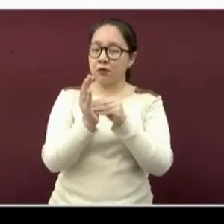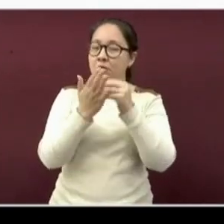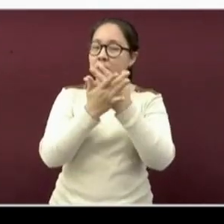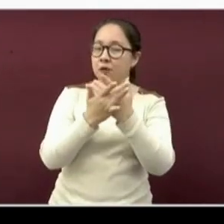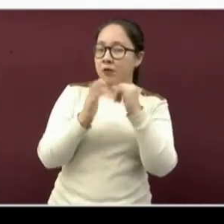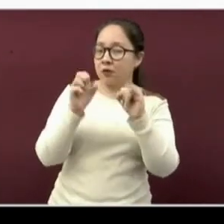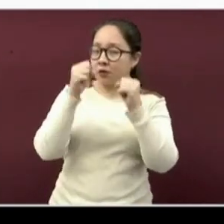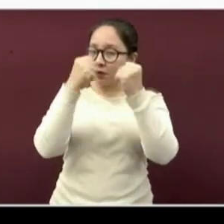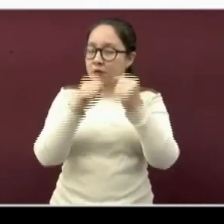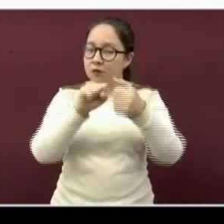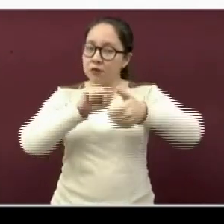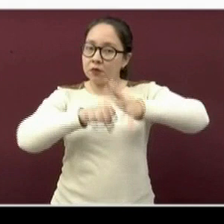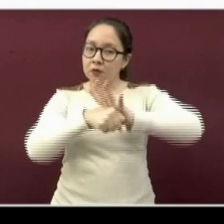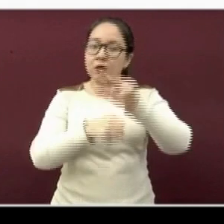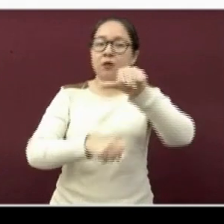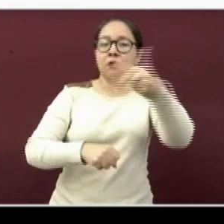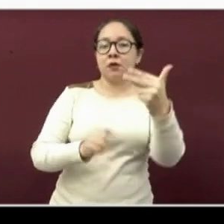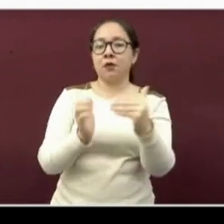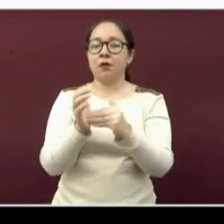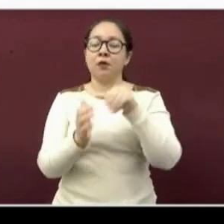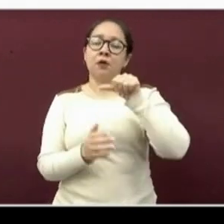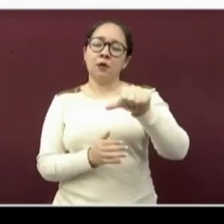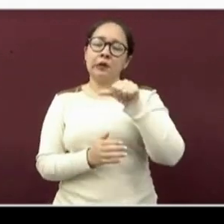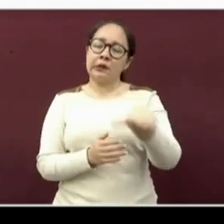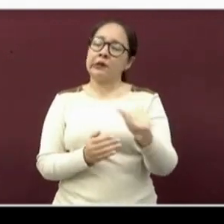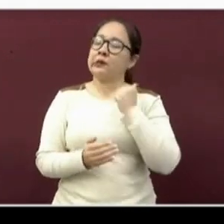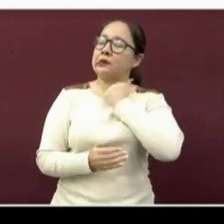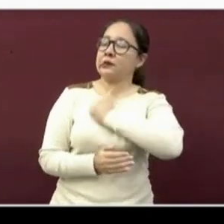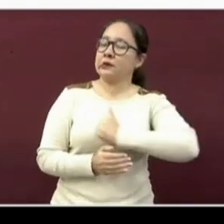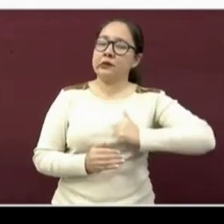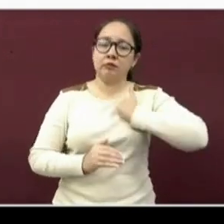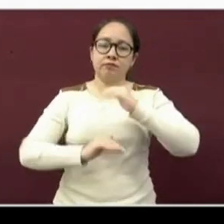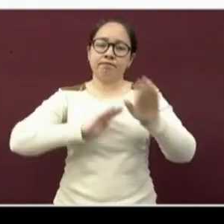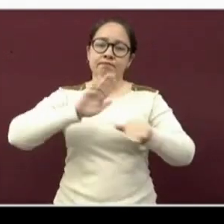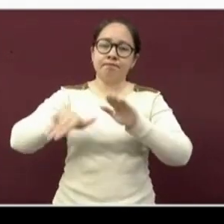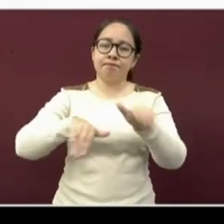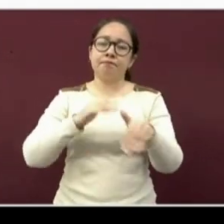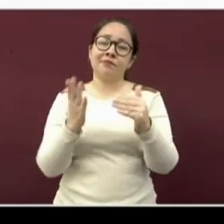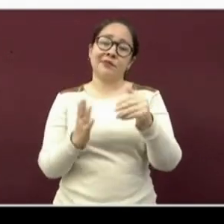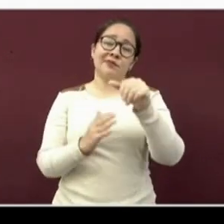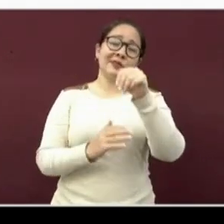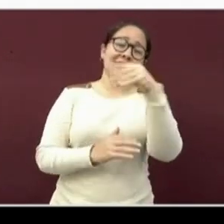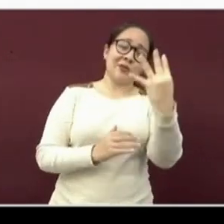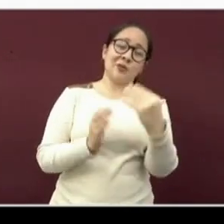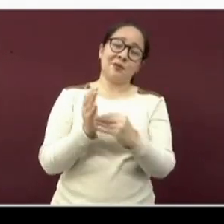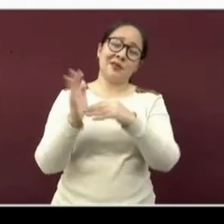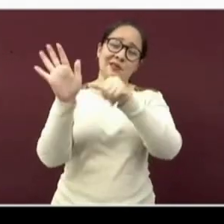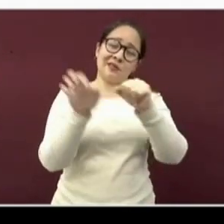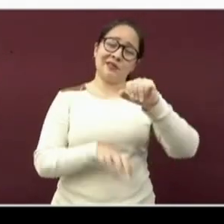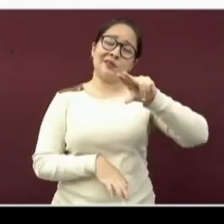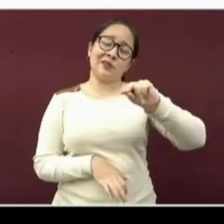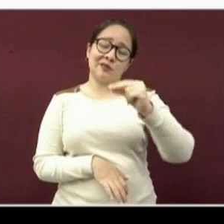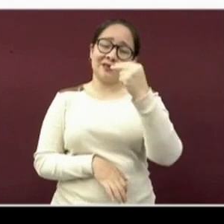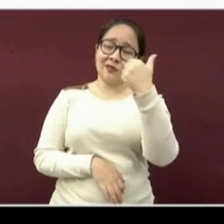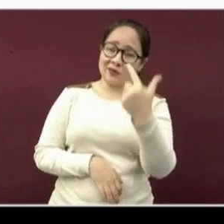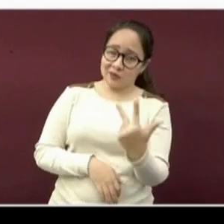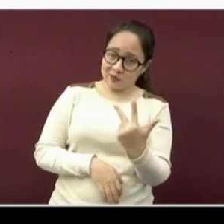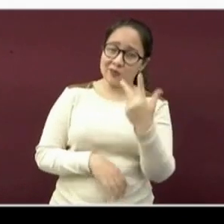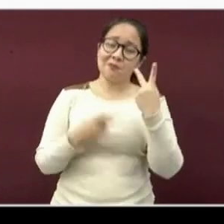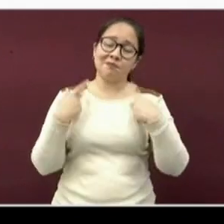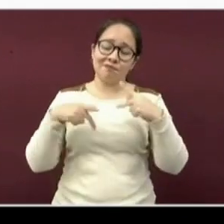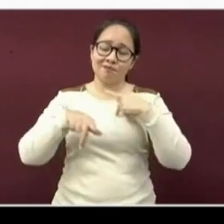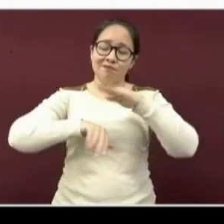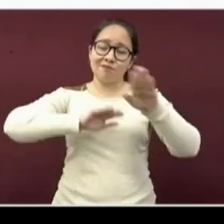como sospechosos 13,016. Y desafortunadamente, 14,688 enfermos han fallecido en